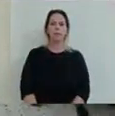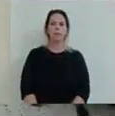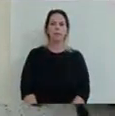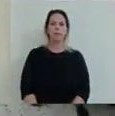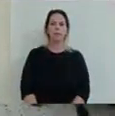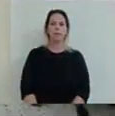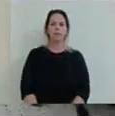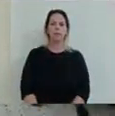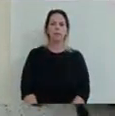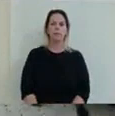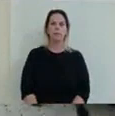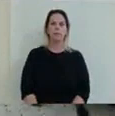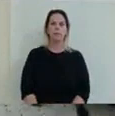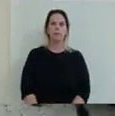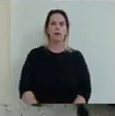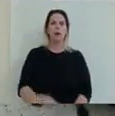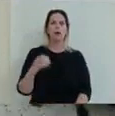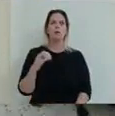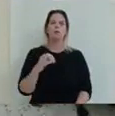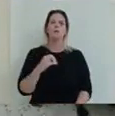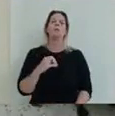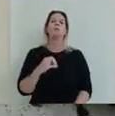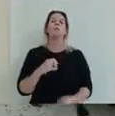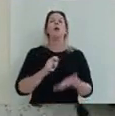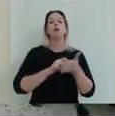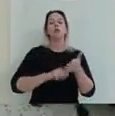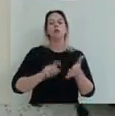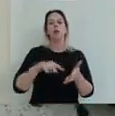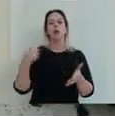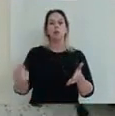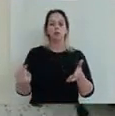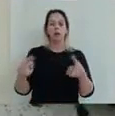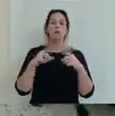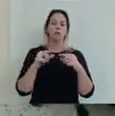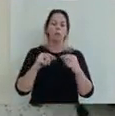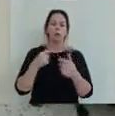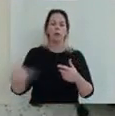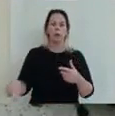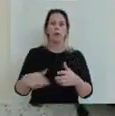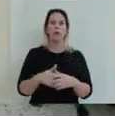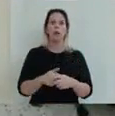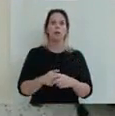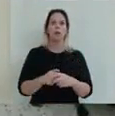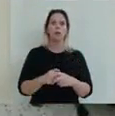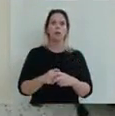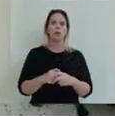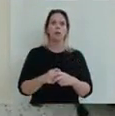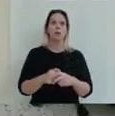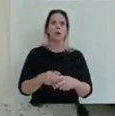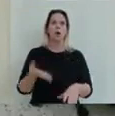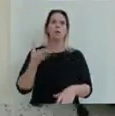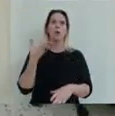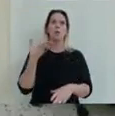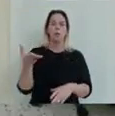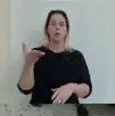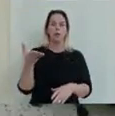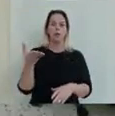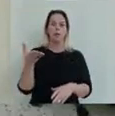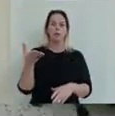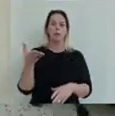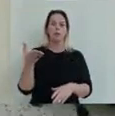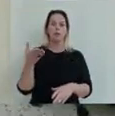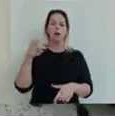comunicación 036/19CD, en la que se solicita, se informe de manera detallada el carácter de proveedores que reviten el